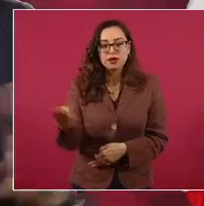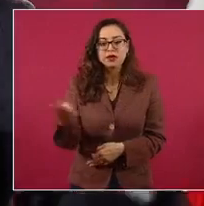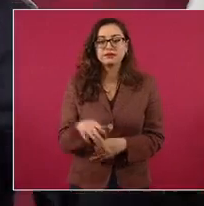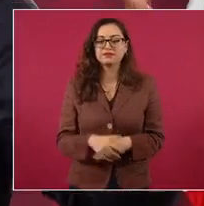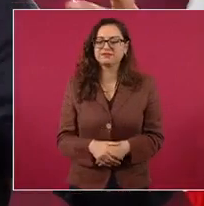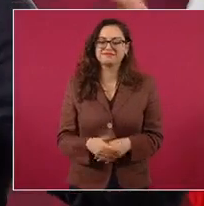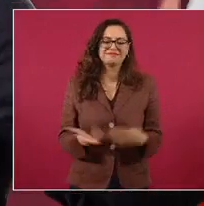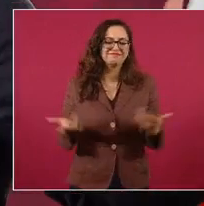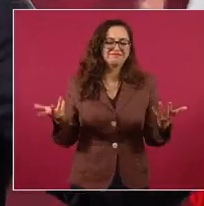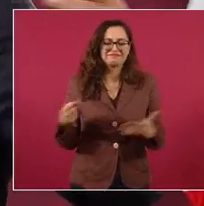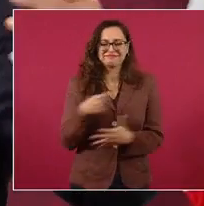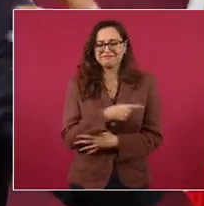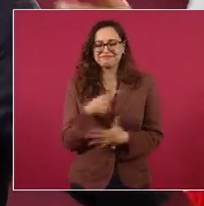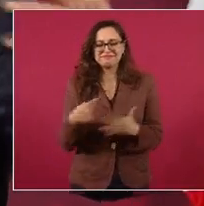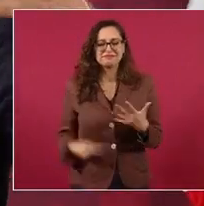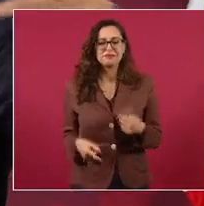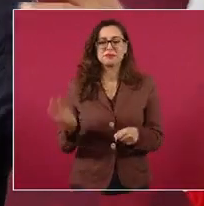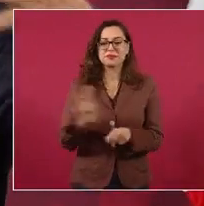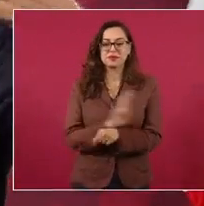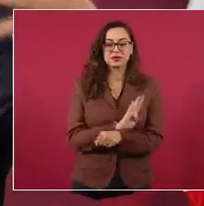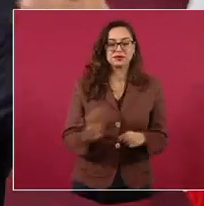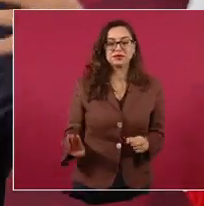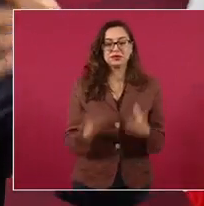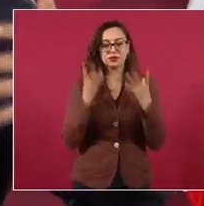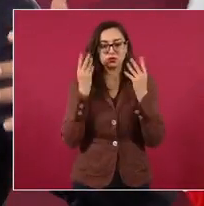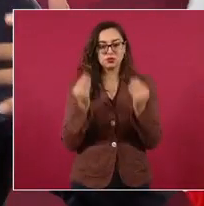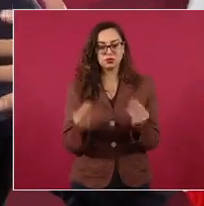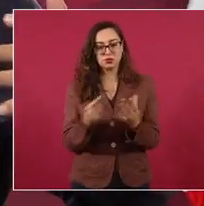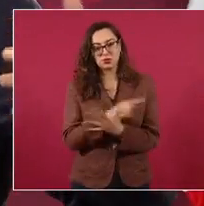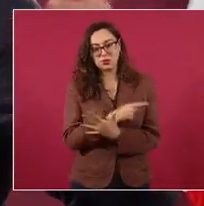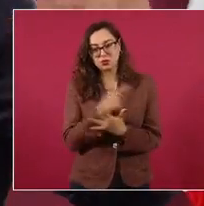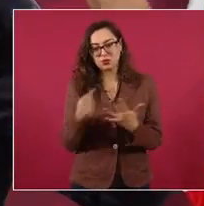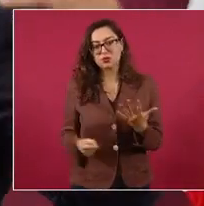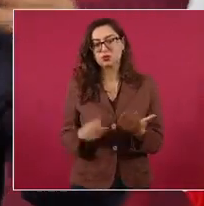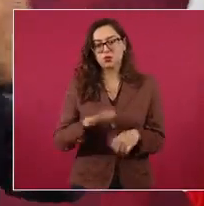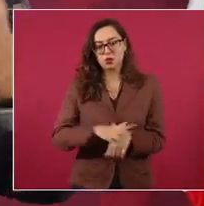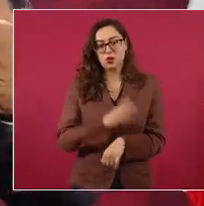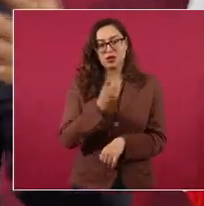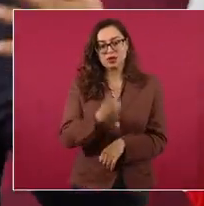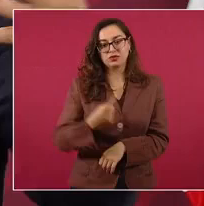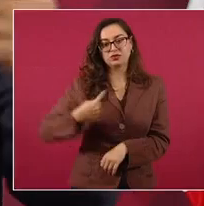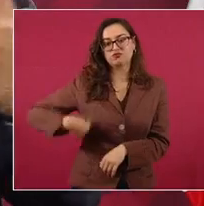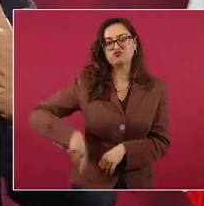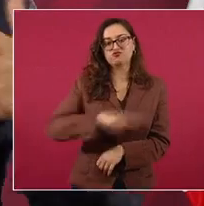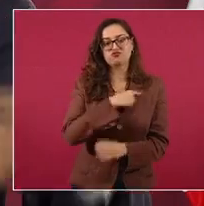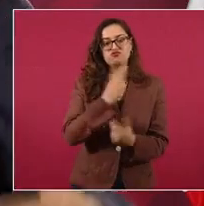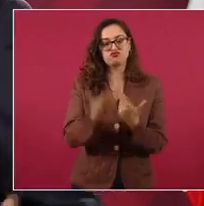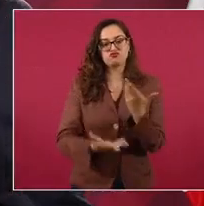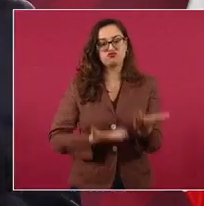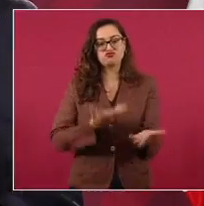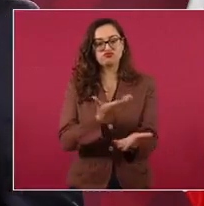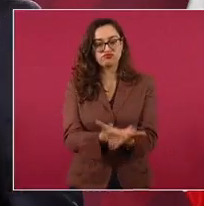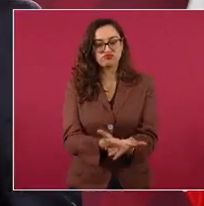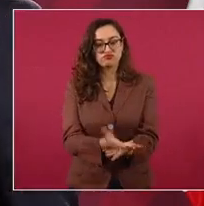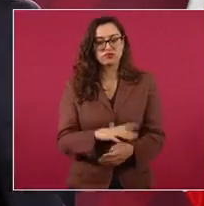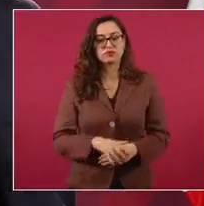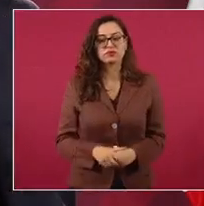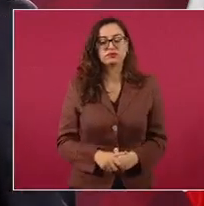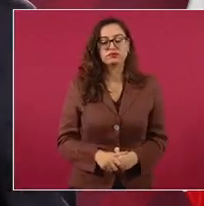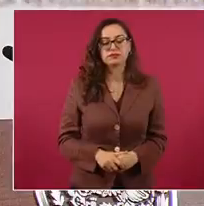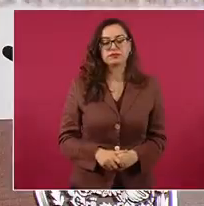En fin, ese es nuestro planteamiento, y empezar con los países